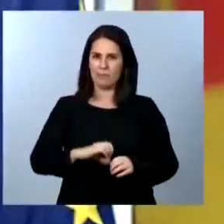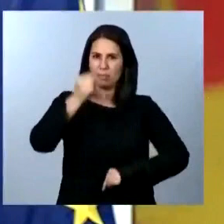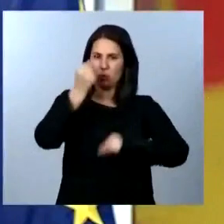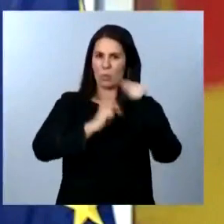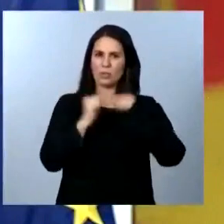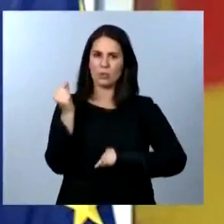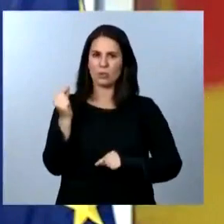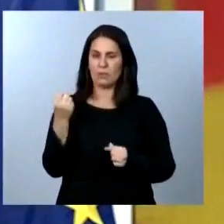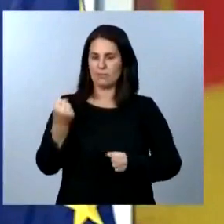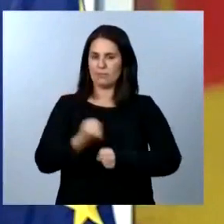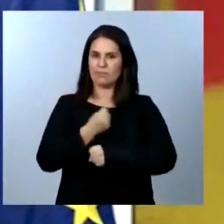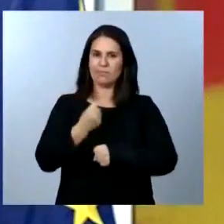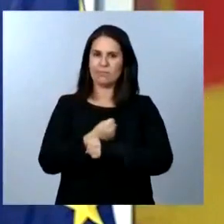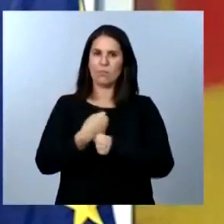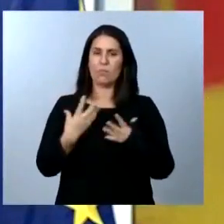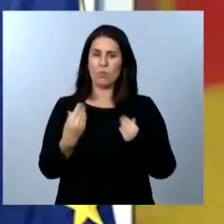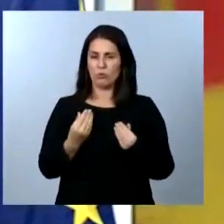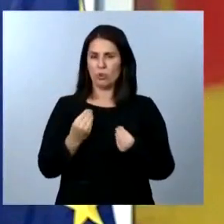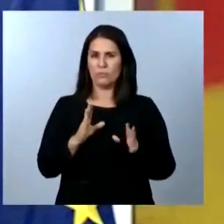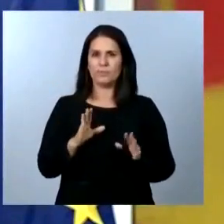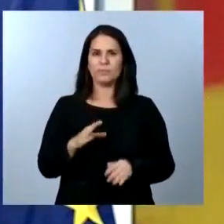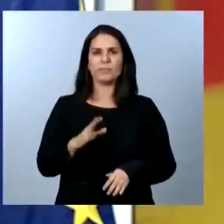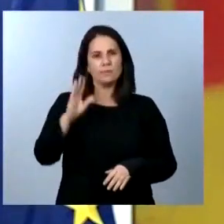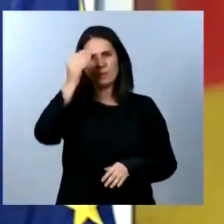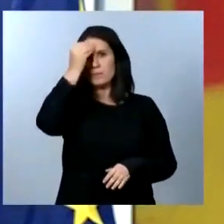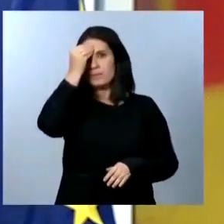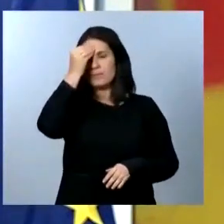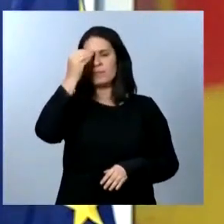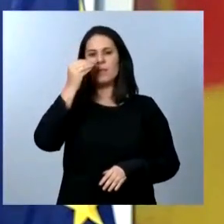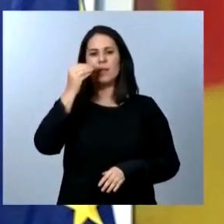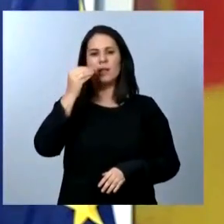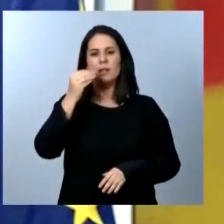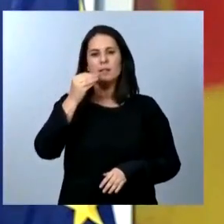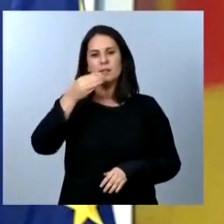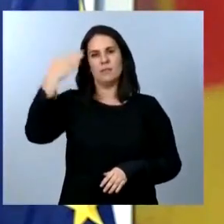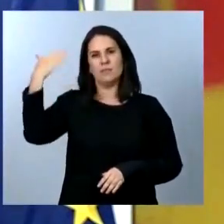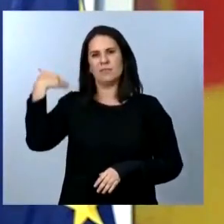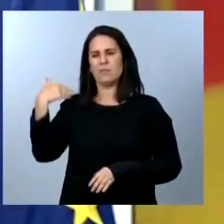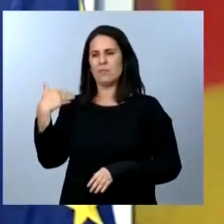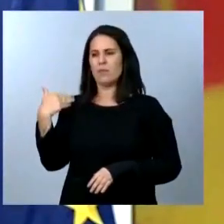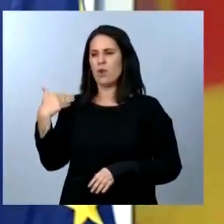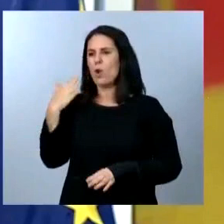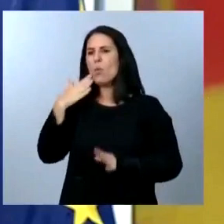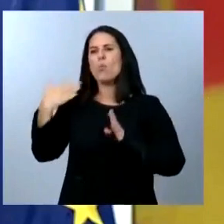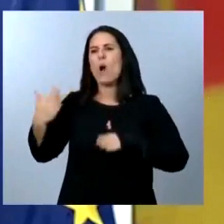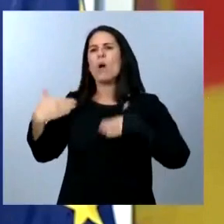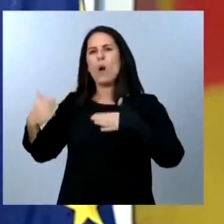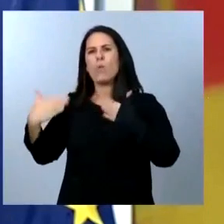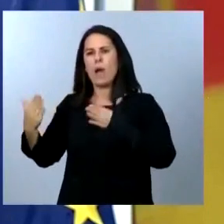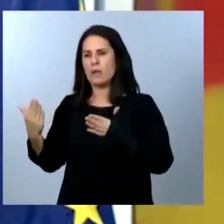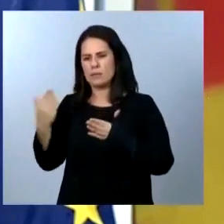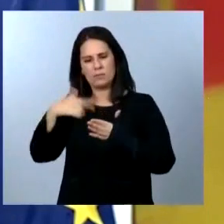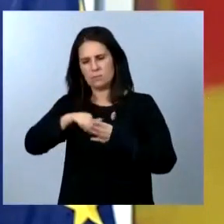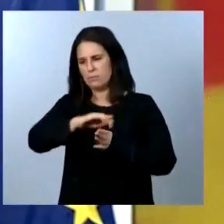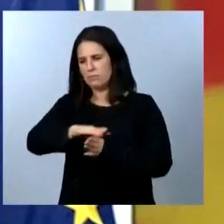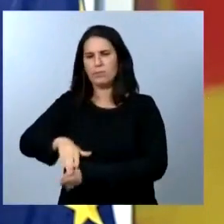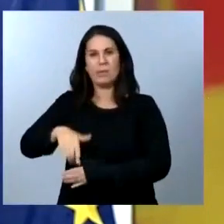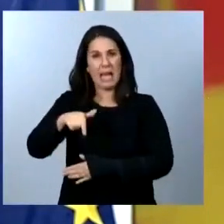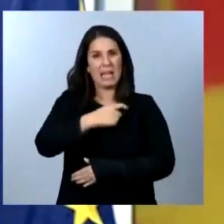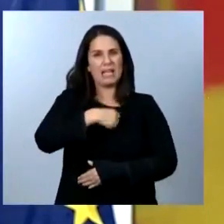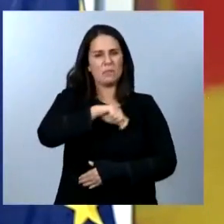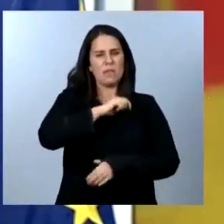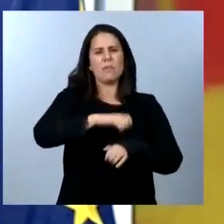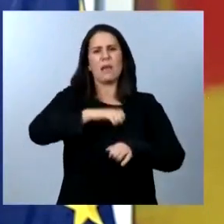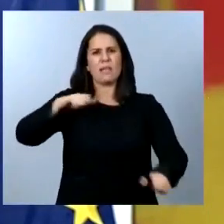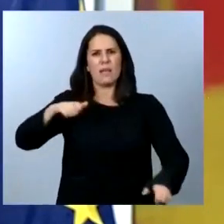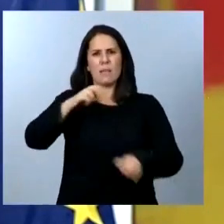trabajar muchísimo, pero creo que frente a las viejas recetas que hoy dejamos atrás, en España existe una mayoría parlamentaria plural que